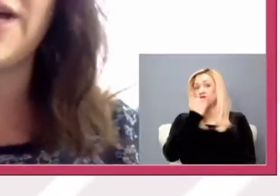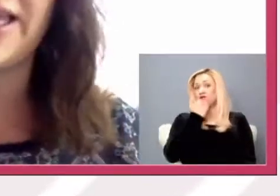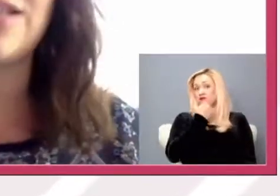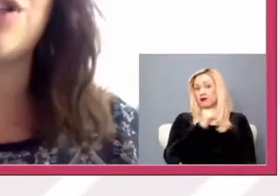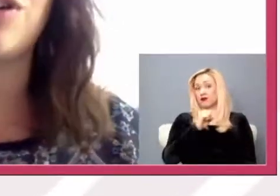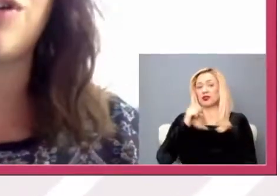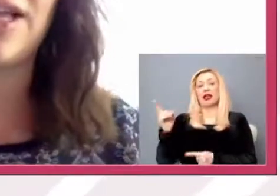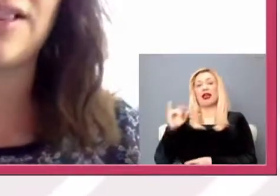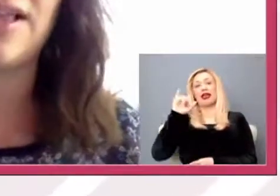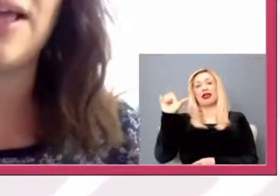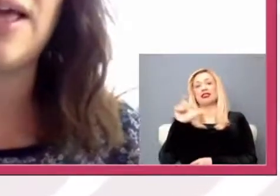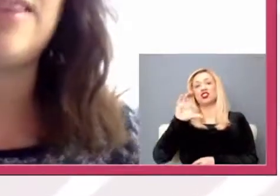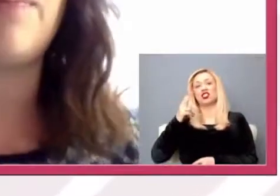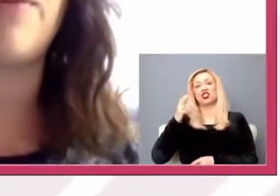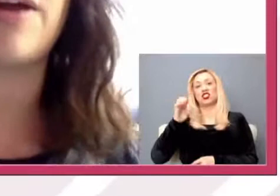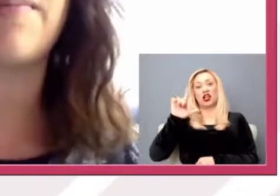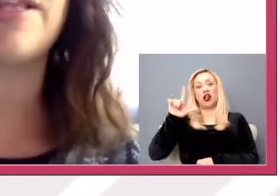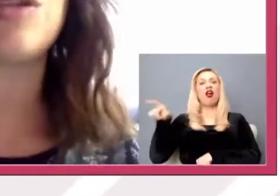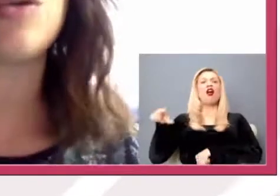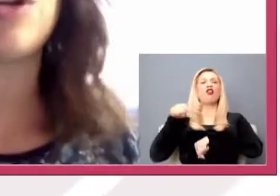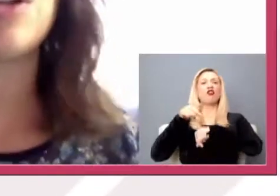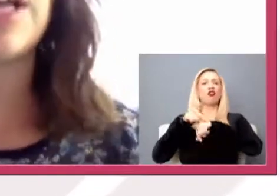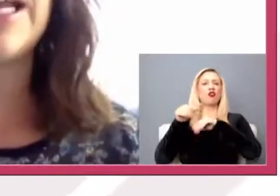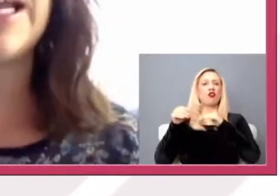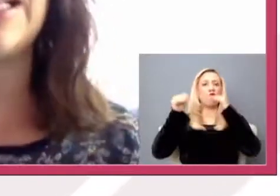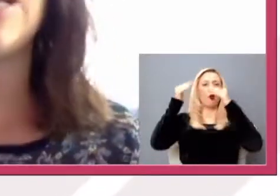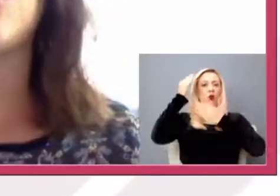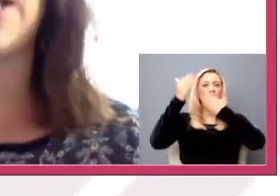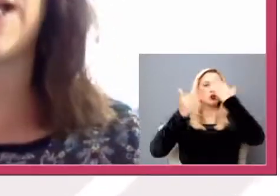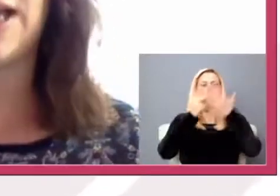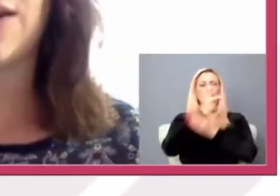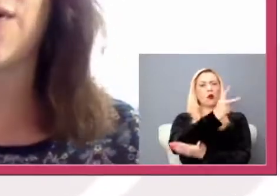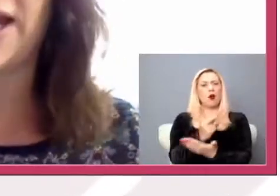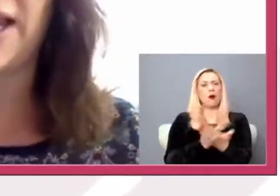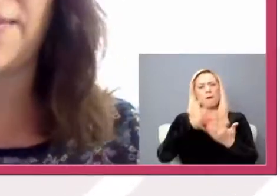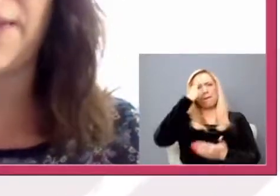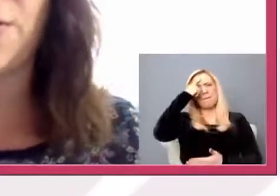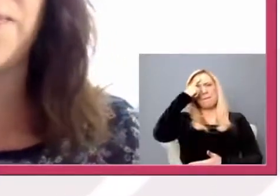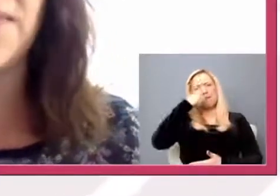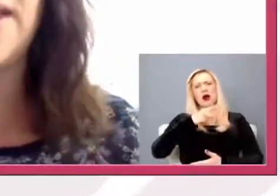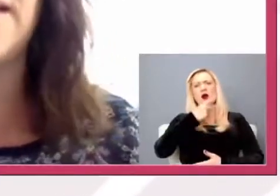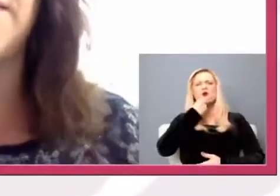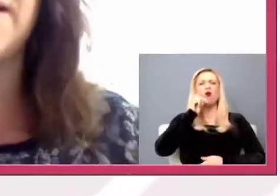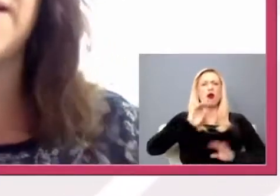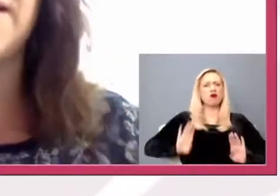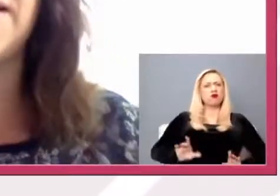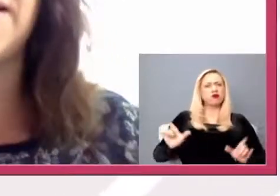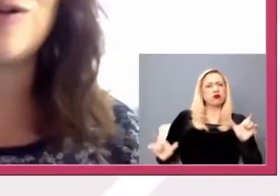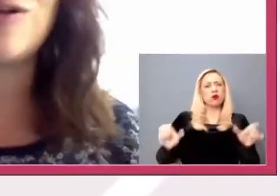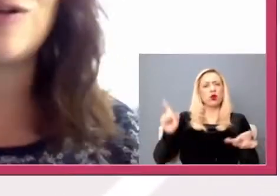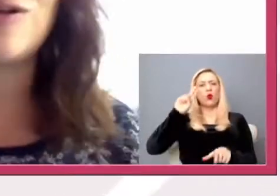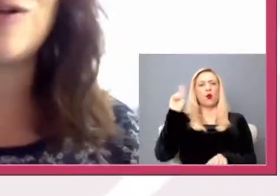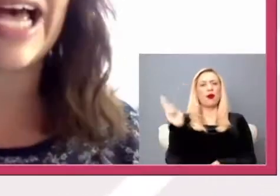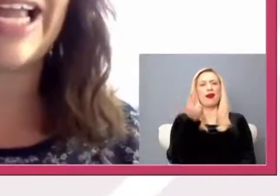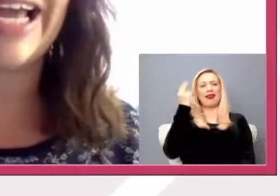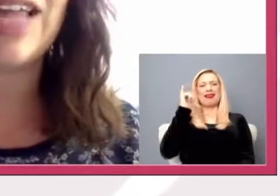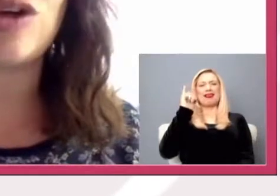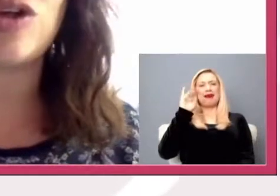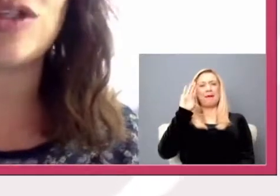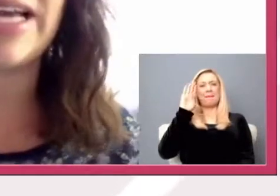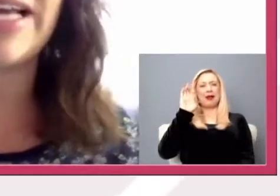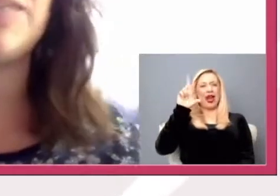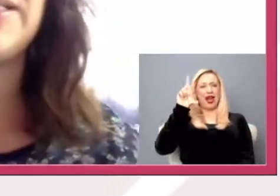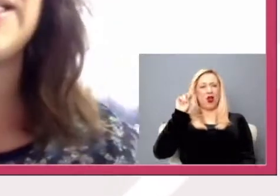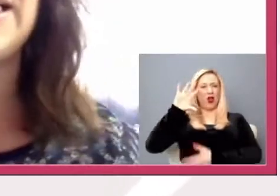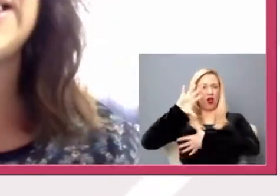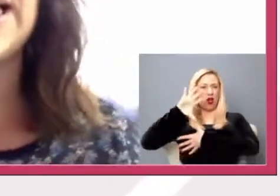Cosío, ella es doctorante del programa de estudios críticos de género en la Ibero, y también tenemos con nosotros a Alejandro